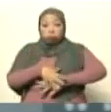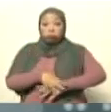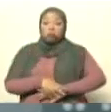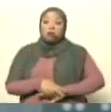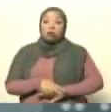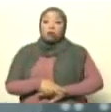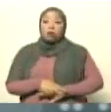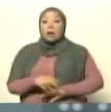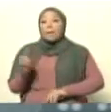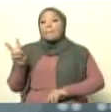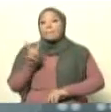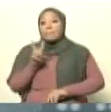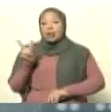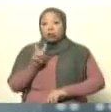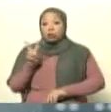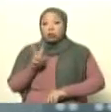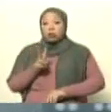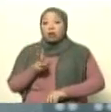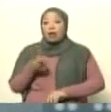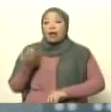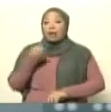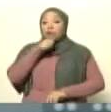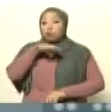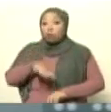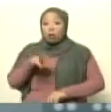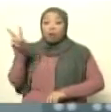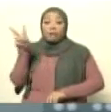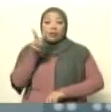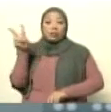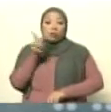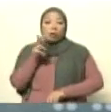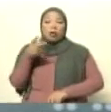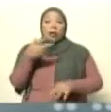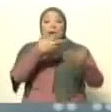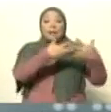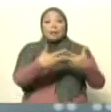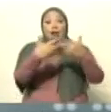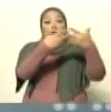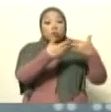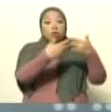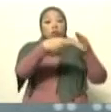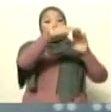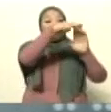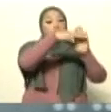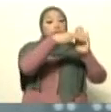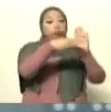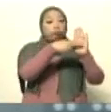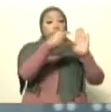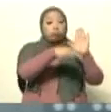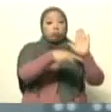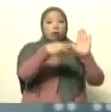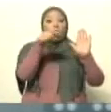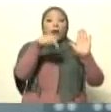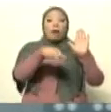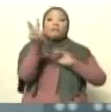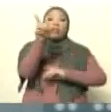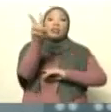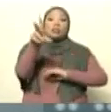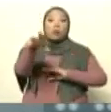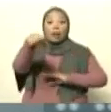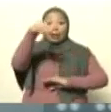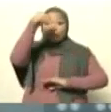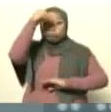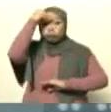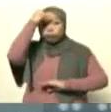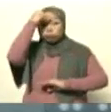Unidos. Venezuela se hacía lo que Estados Unidos indicara que se hiciera. Eso, por supuesto, llevó